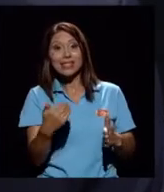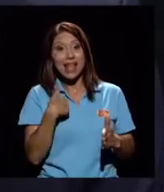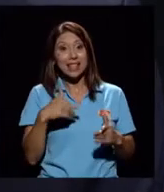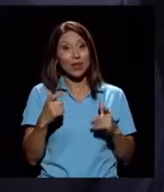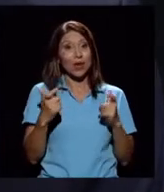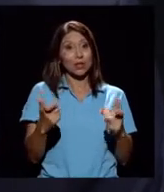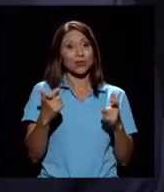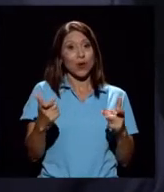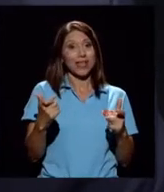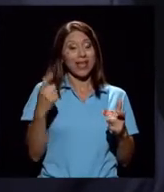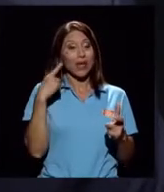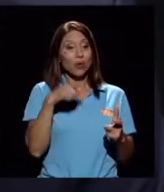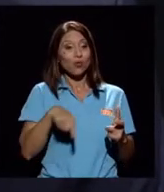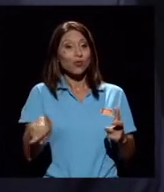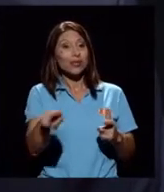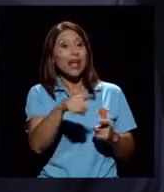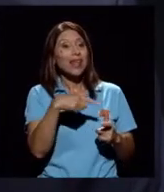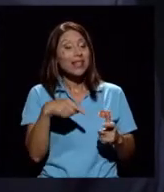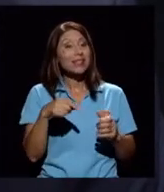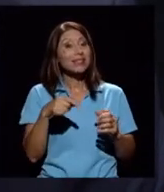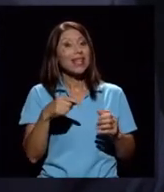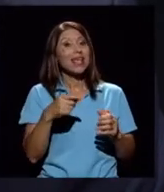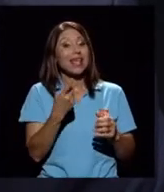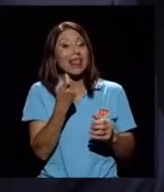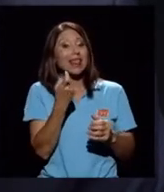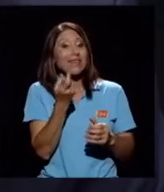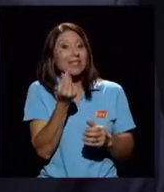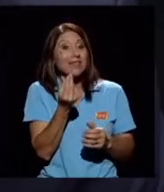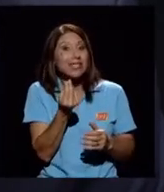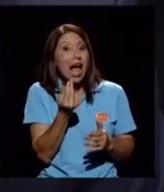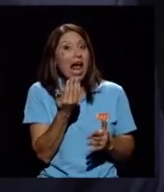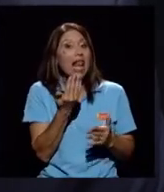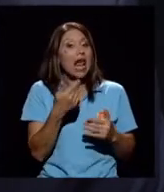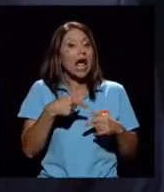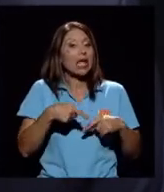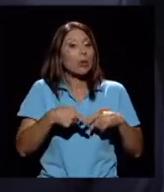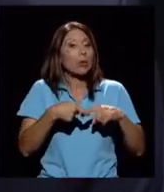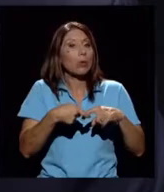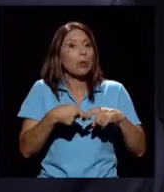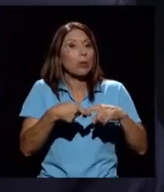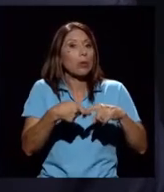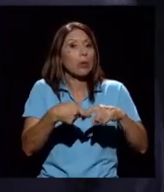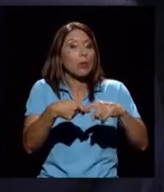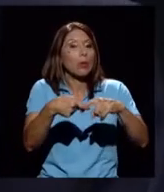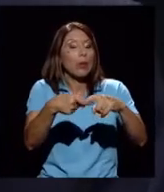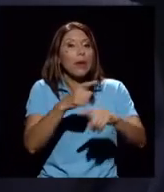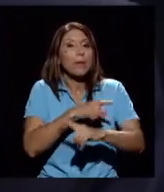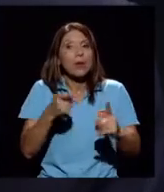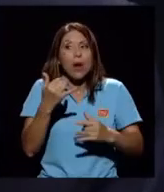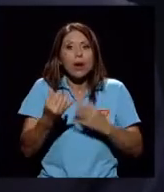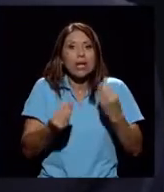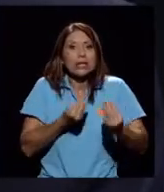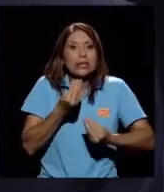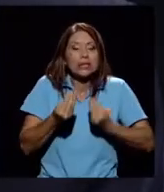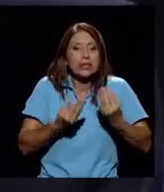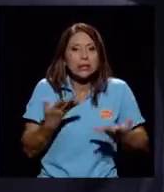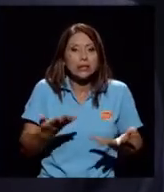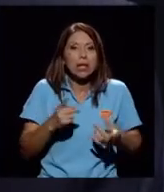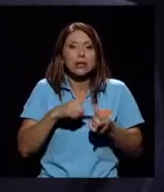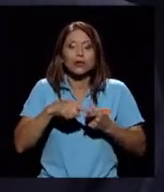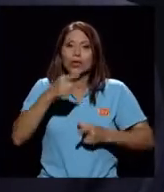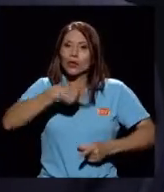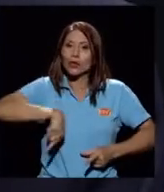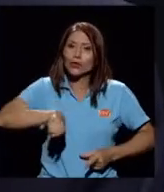el déficit fiscal en diferentes lugares y lo han venido haciendo pero ya se les está llenando el estacionamiento bueno entonces para acá hemos hecho